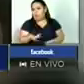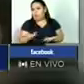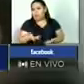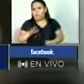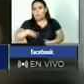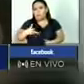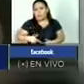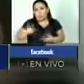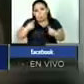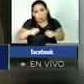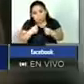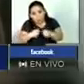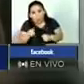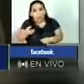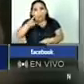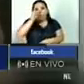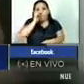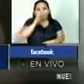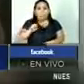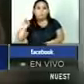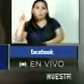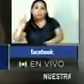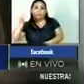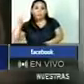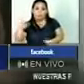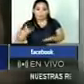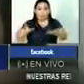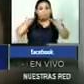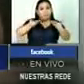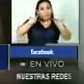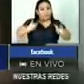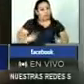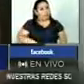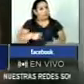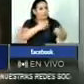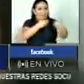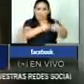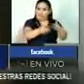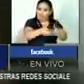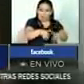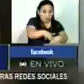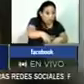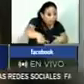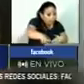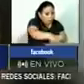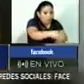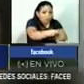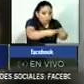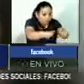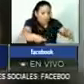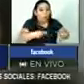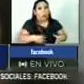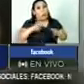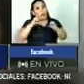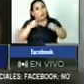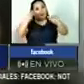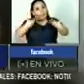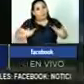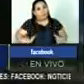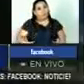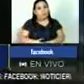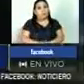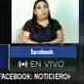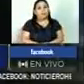sustancias o intenten obtener luz UV en sus cuerpos Esto es muy diferente a matar un virus en una superficie como una